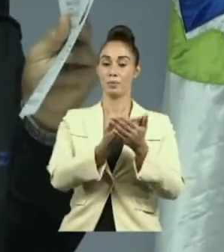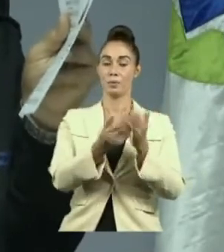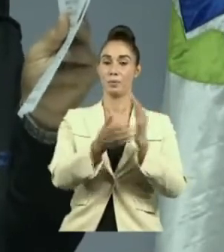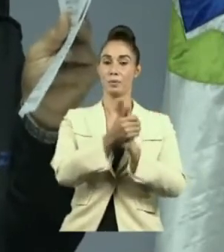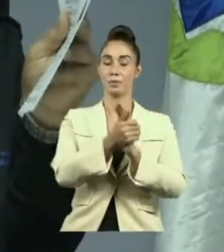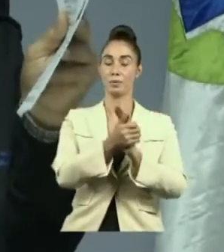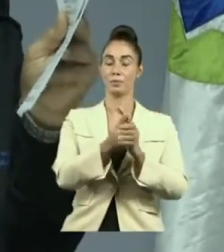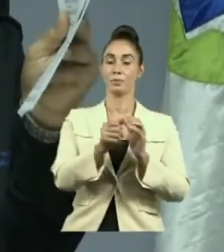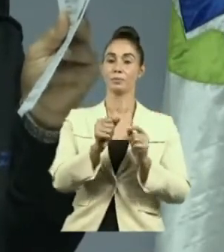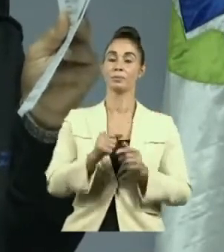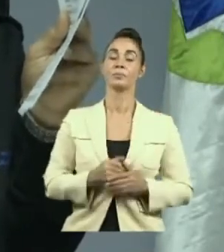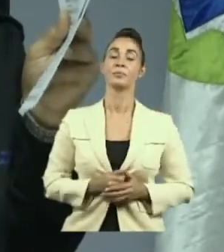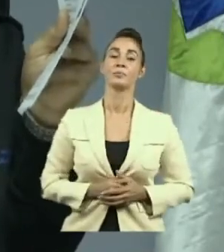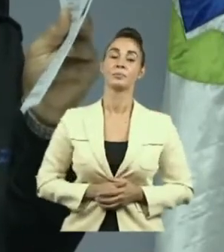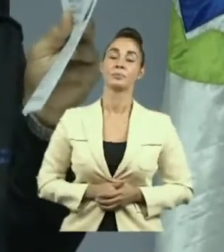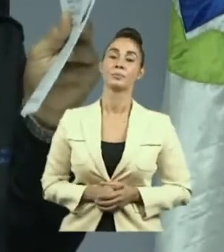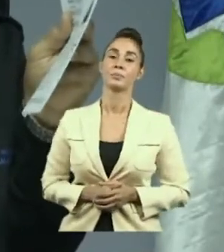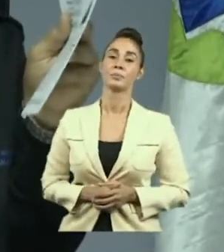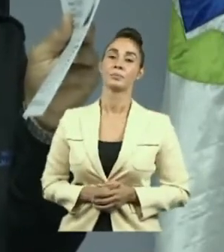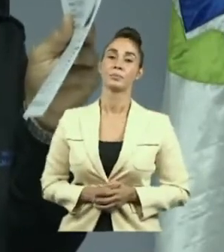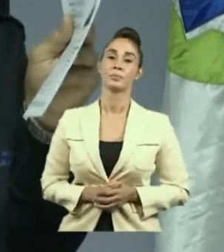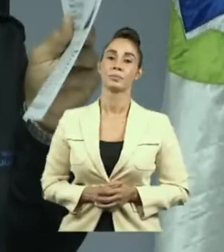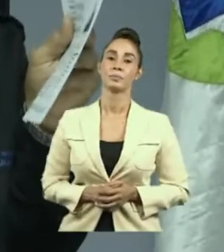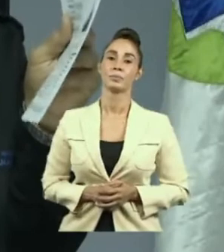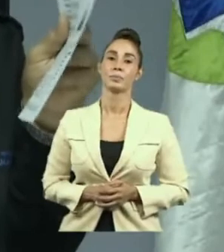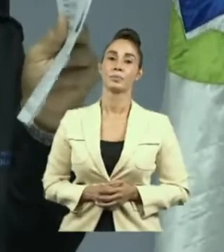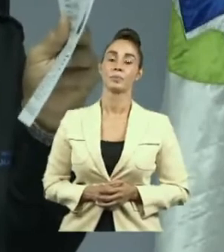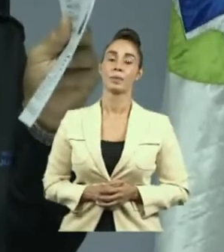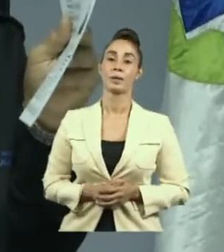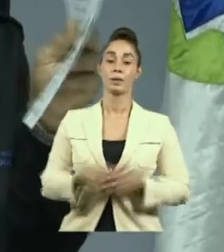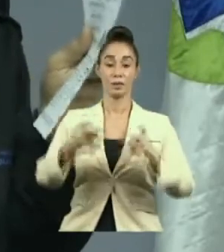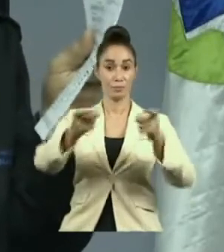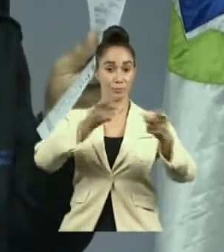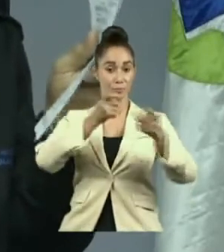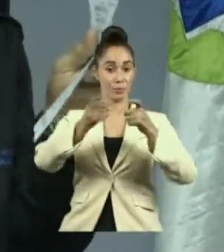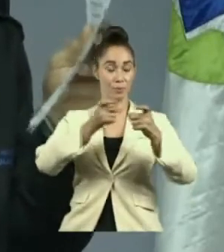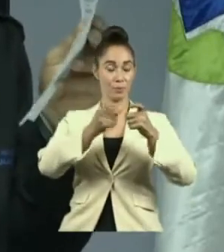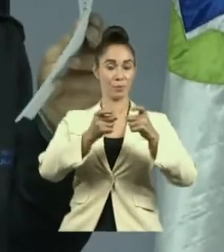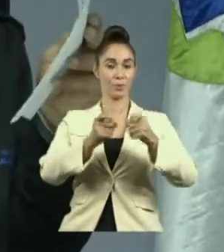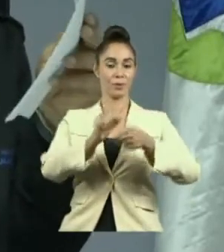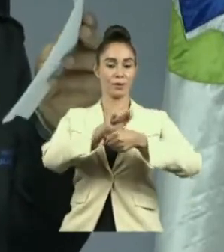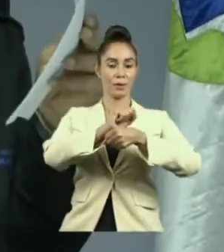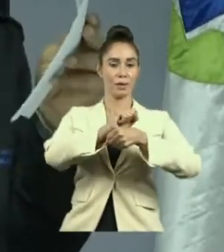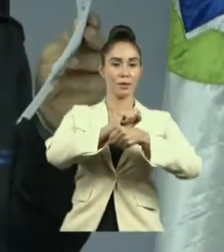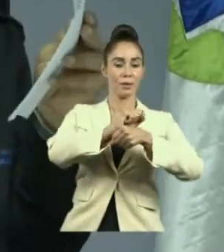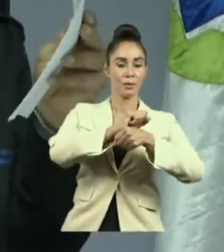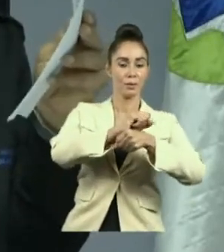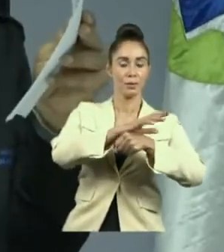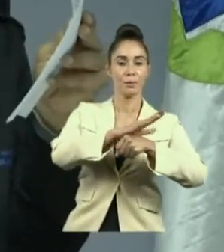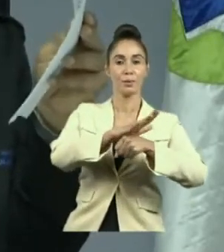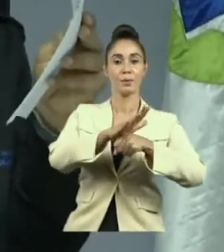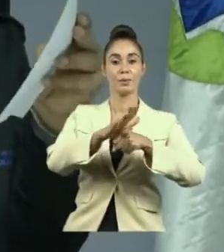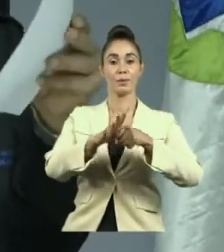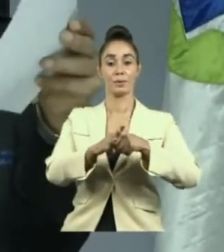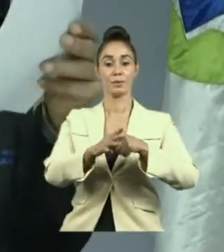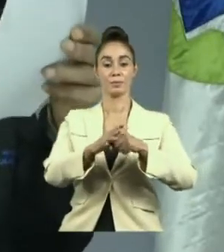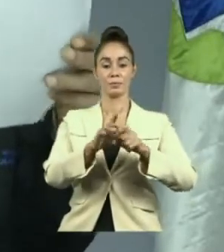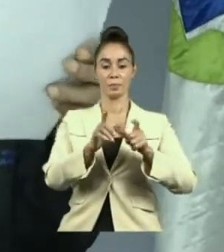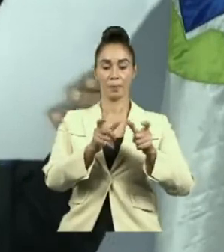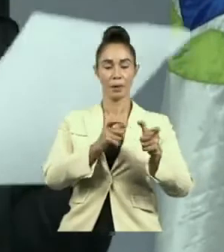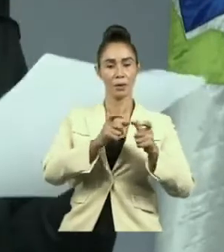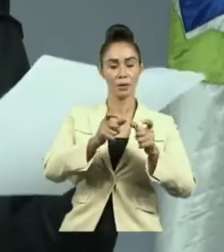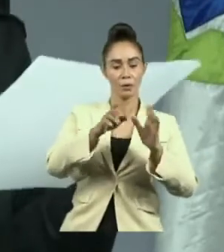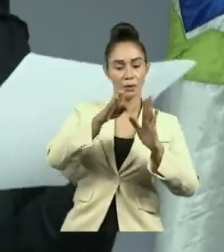punto de vista inmunológico y de resistencia al virus manteniendo una tasa de letalidad